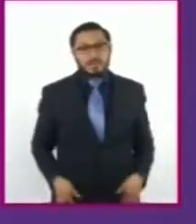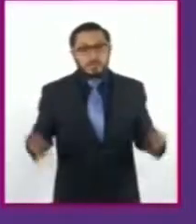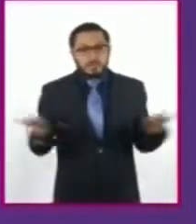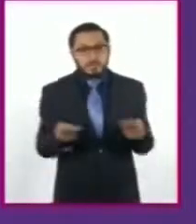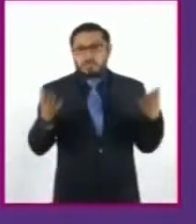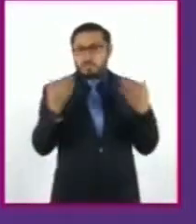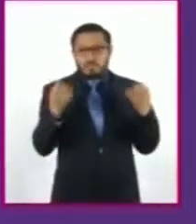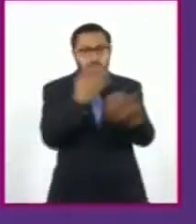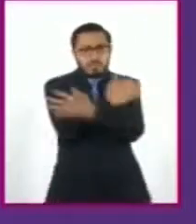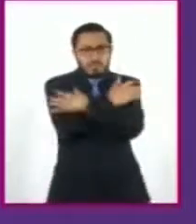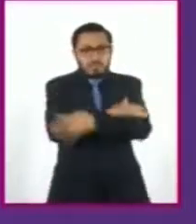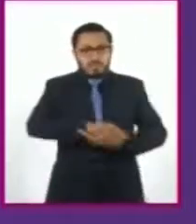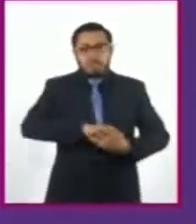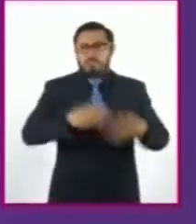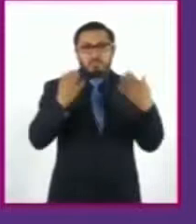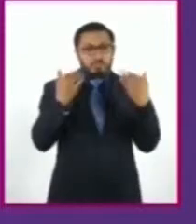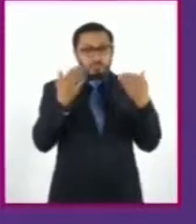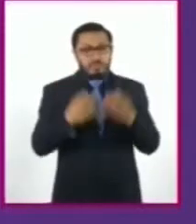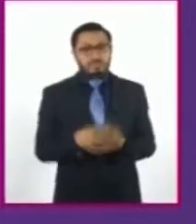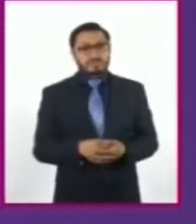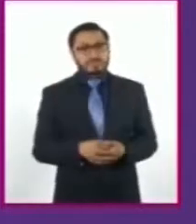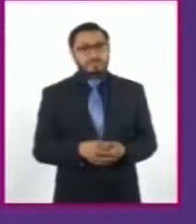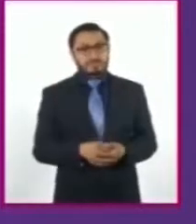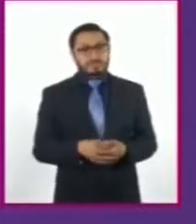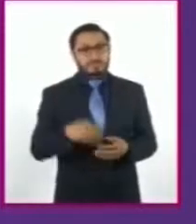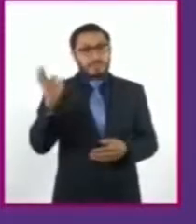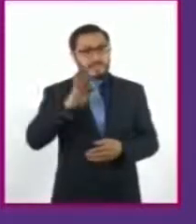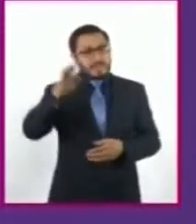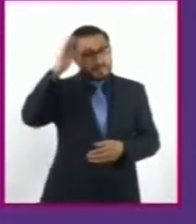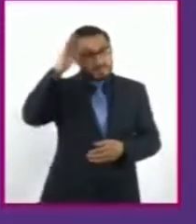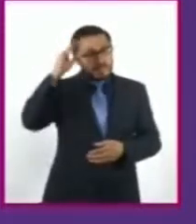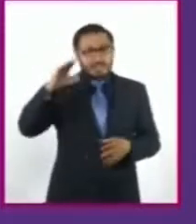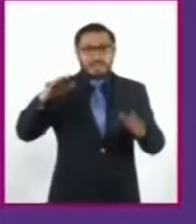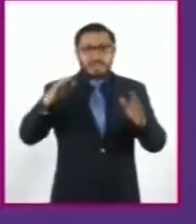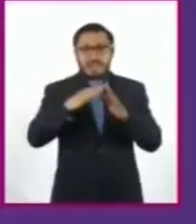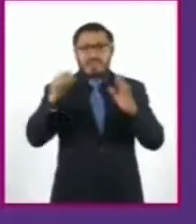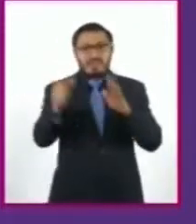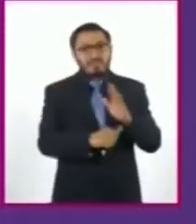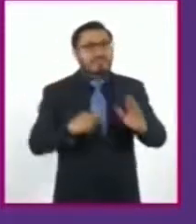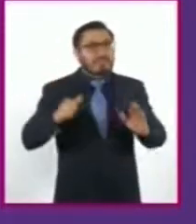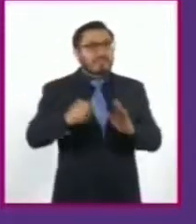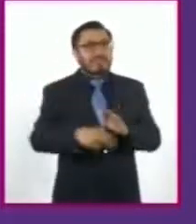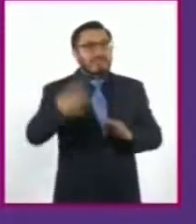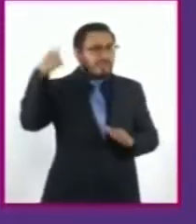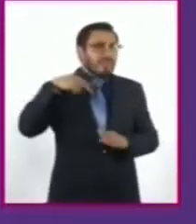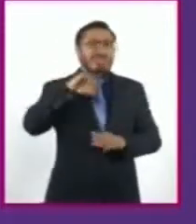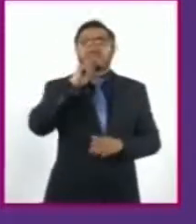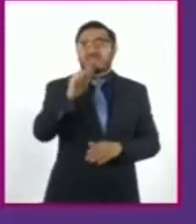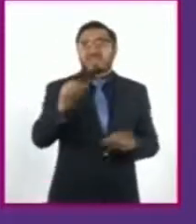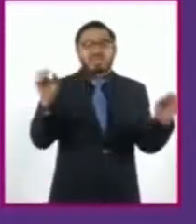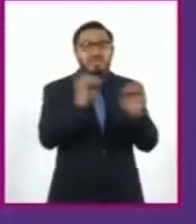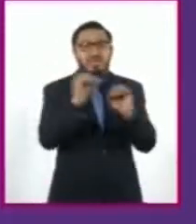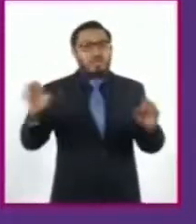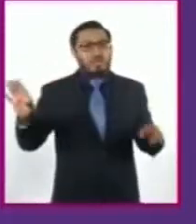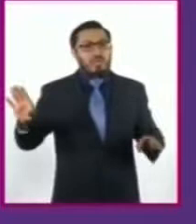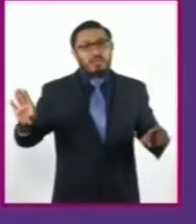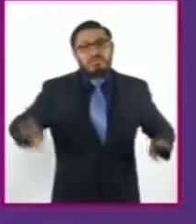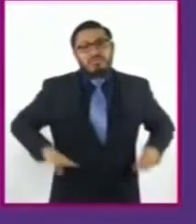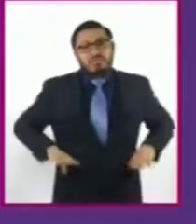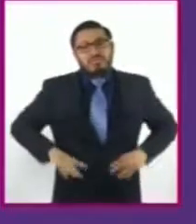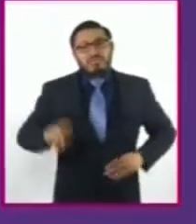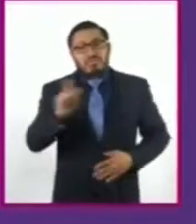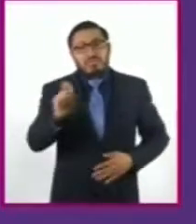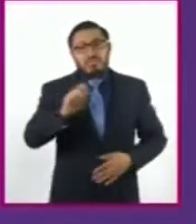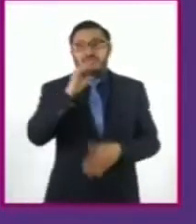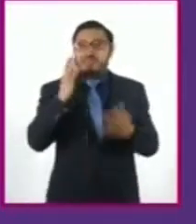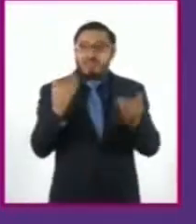brazos. Podrían pensar que no sale de su casa, que no viaja o que no tiene pareja. Pero